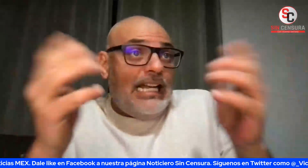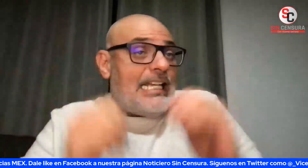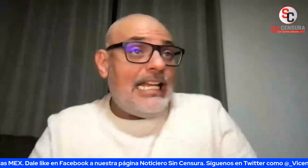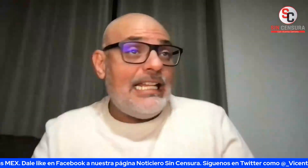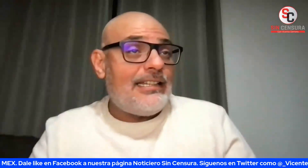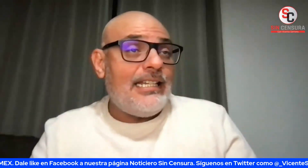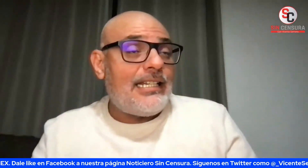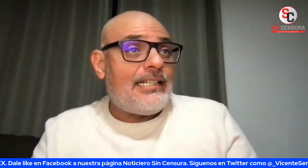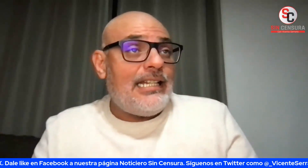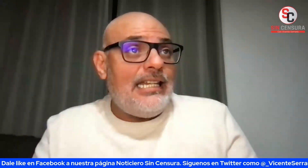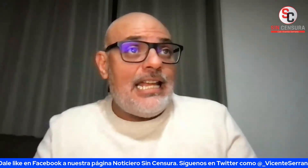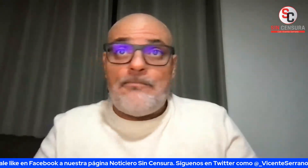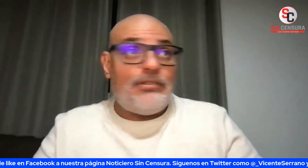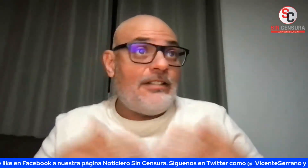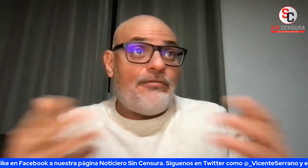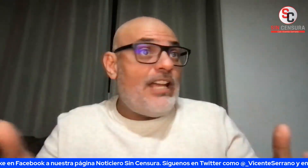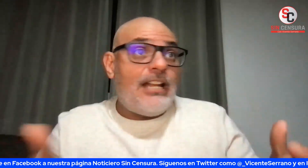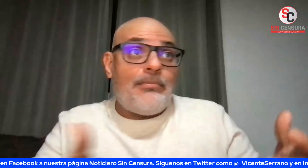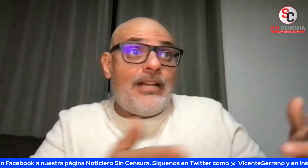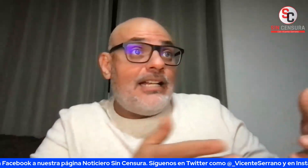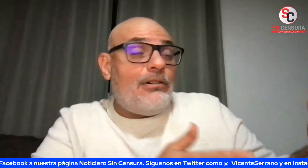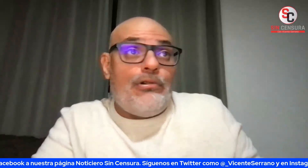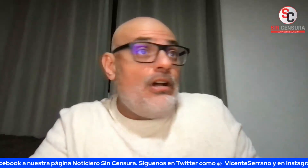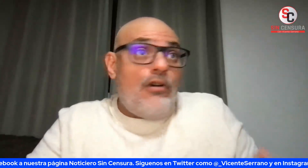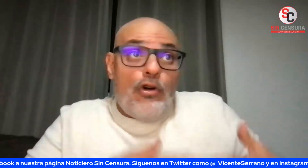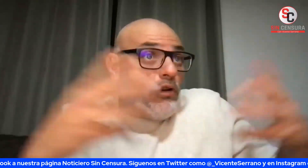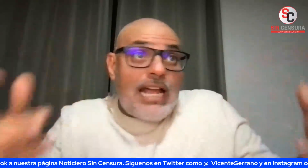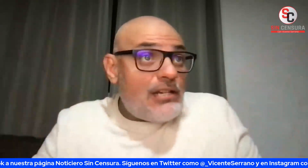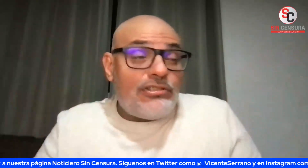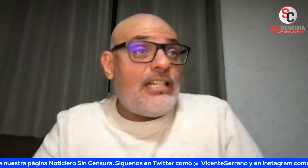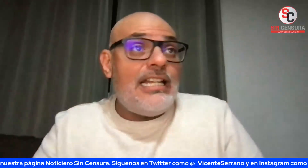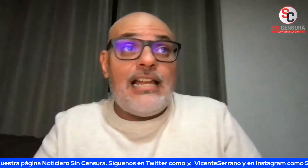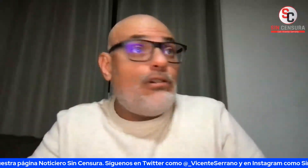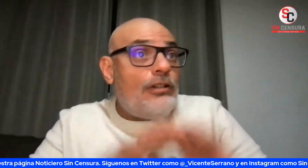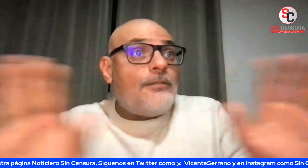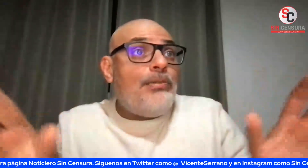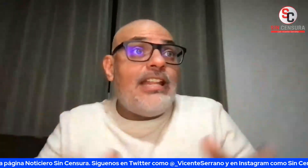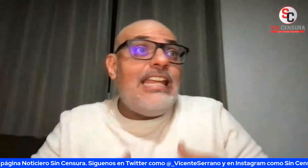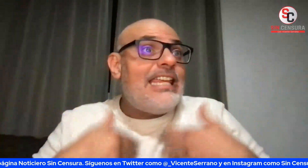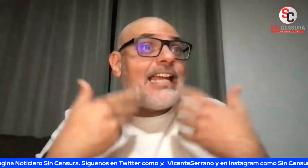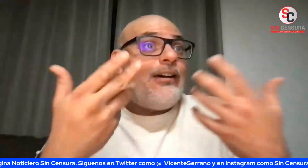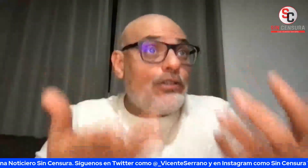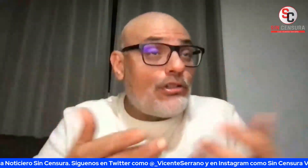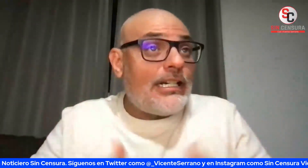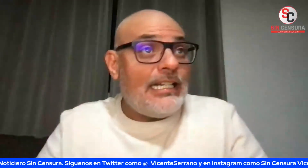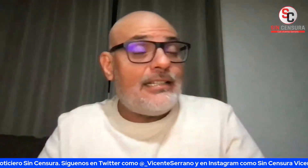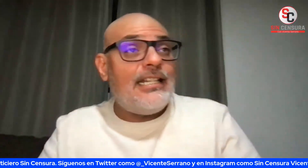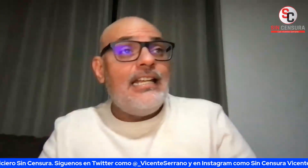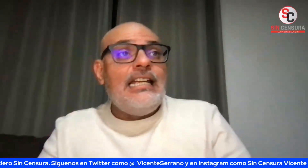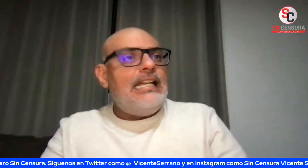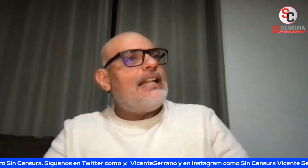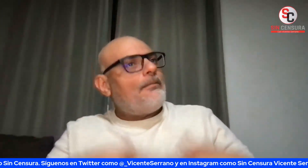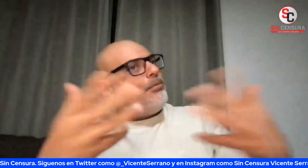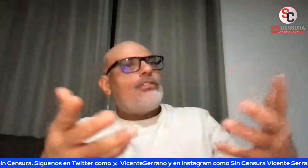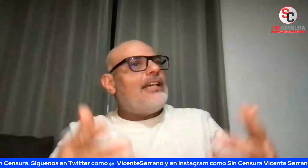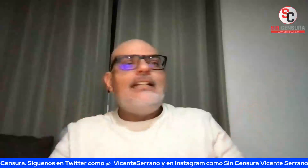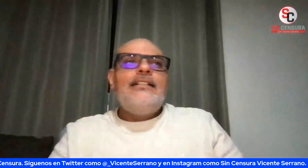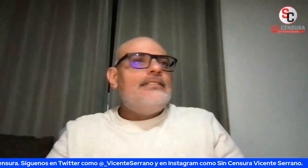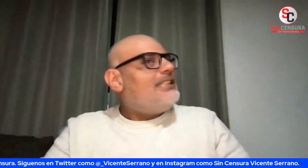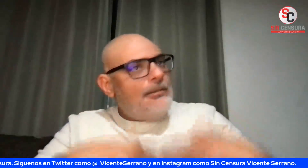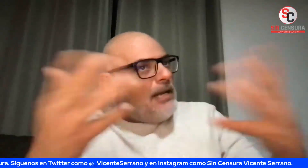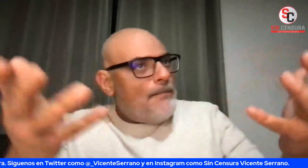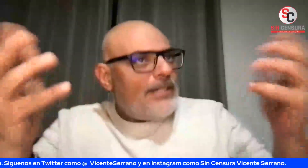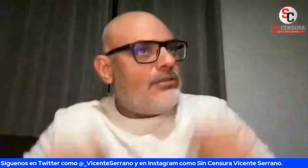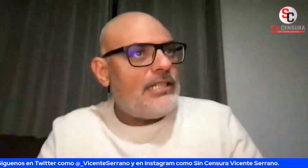es el gerente que tenía, pues enferma o lo cacha usted en algo, lo despide y llega otro gerente y le